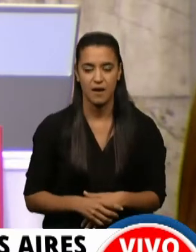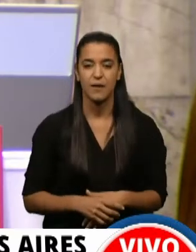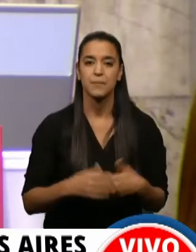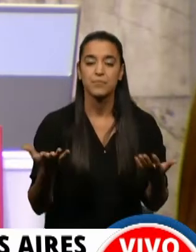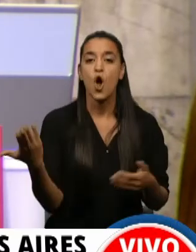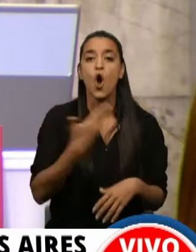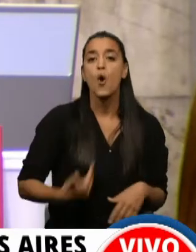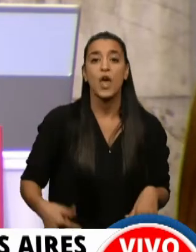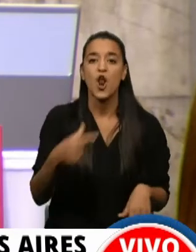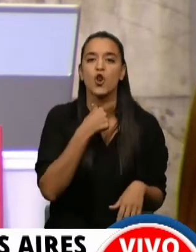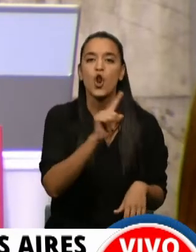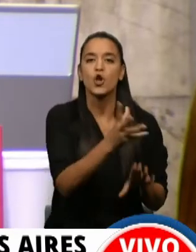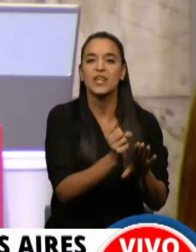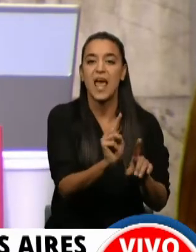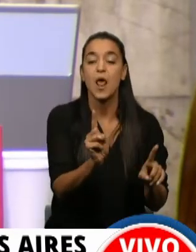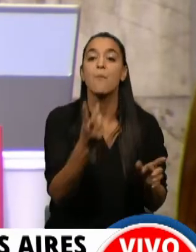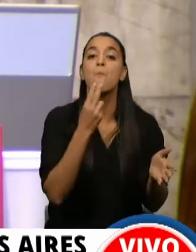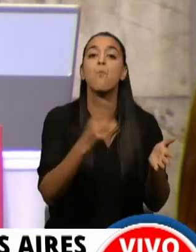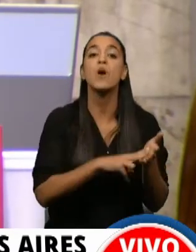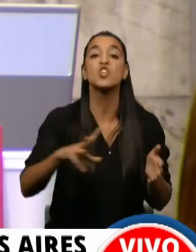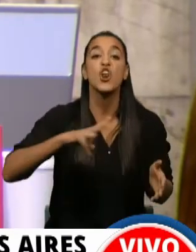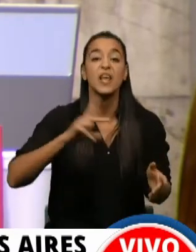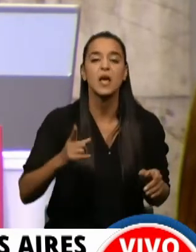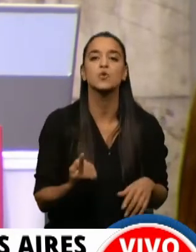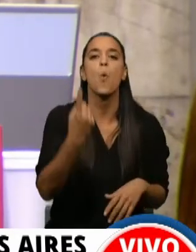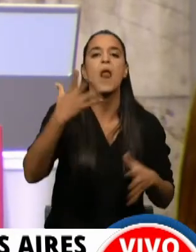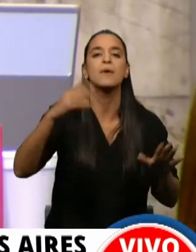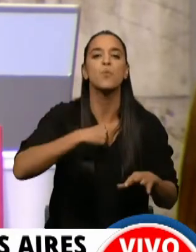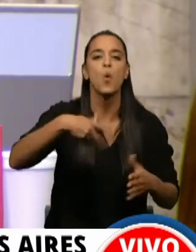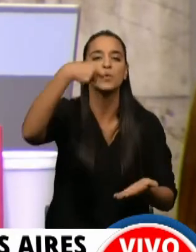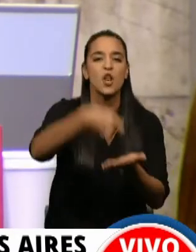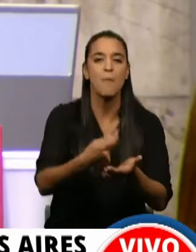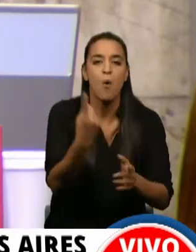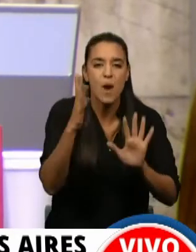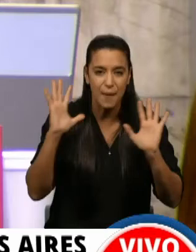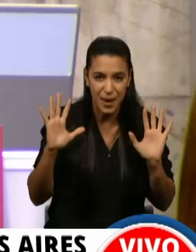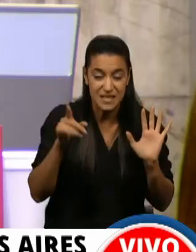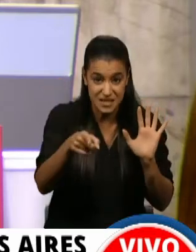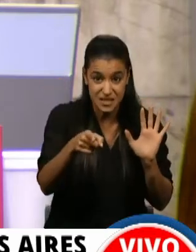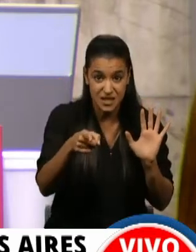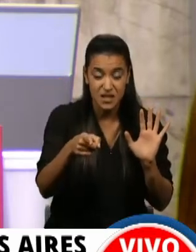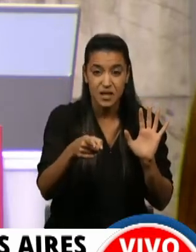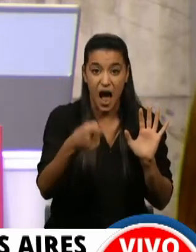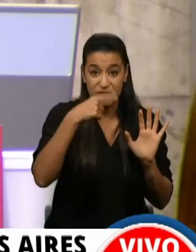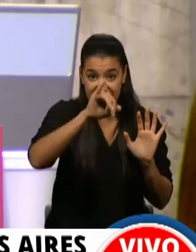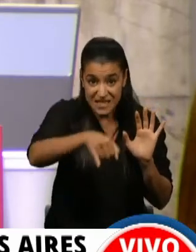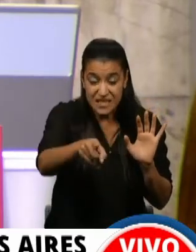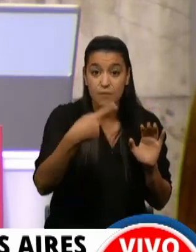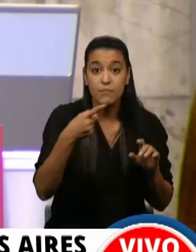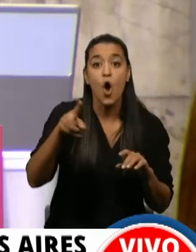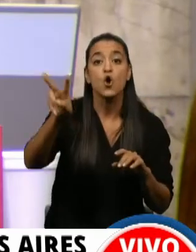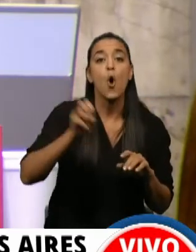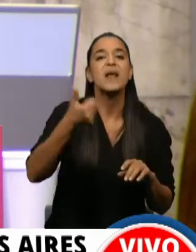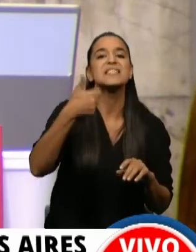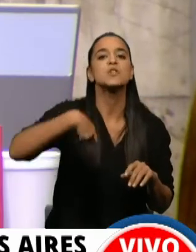Que el gobierno no quiso tocar porque el famoso impuesto a la riqueza, el aporte voluntario que terminó siendo y que se está cobrando